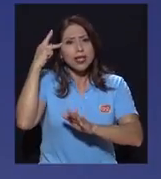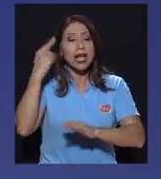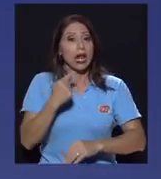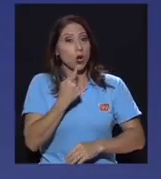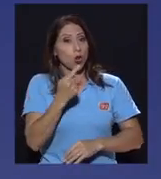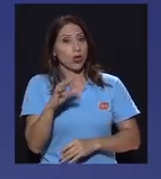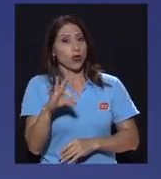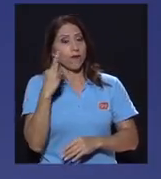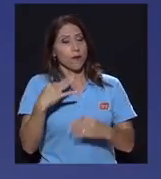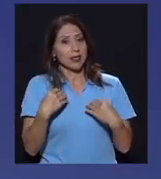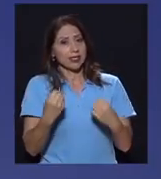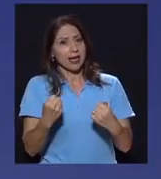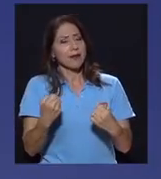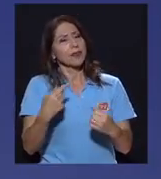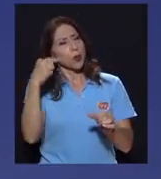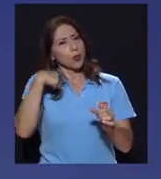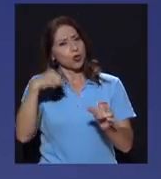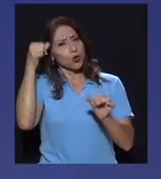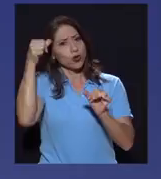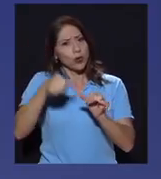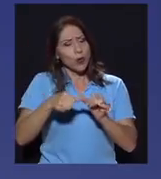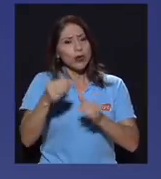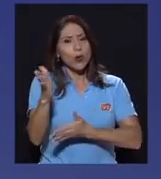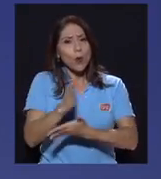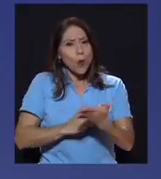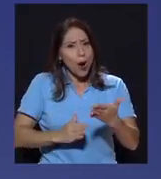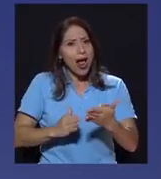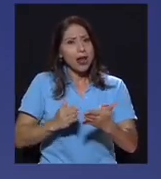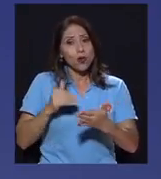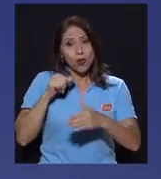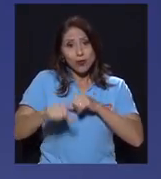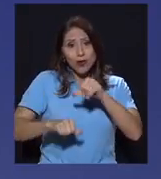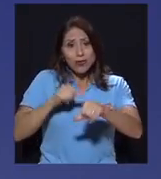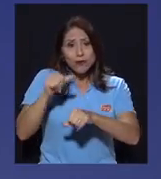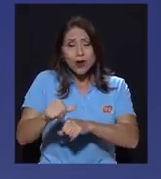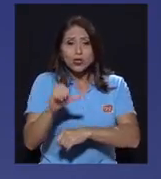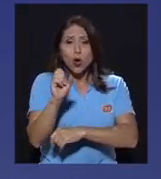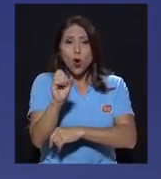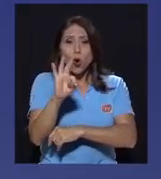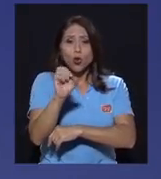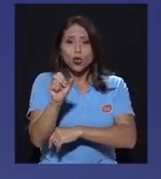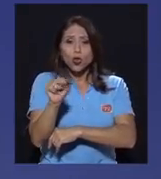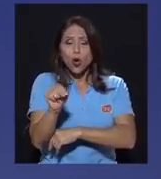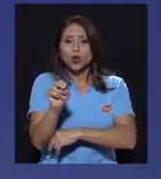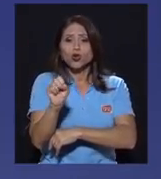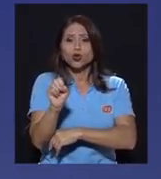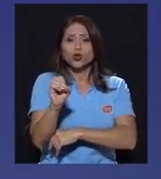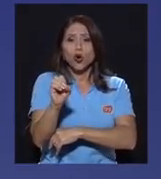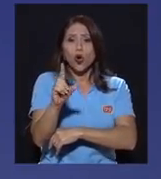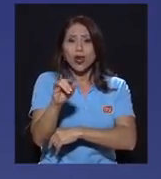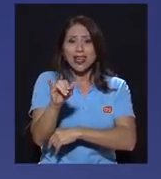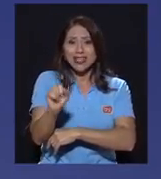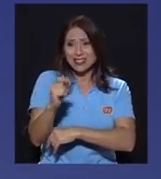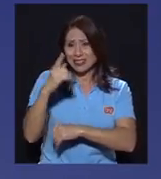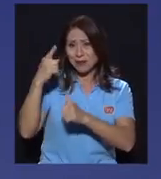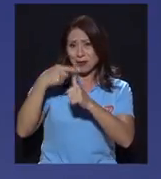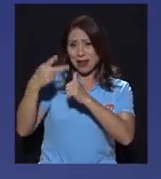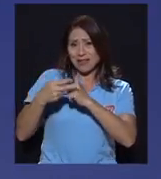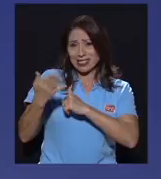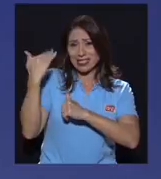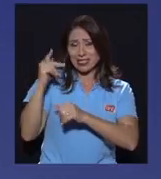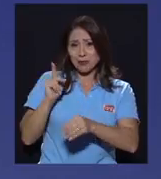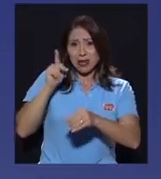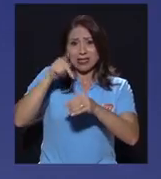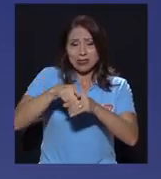ejercicio muy sano porque lo recuerdo como algo que fue un esfuerzo y es ottón solís en su primera participación en la política y que no